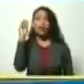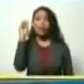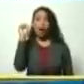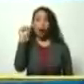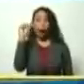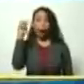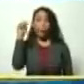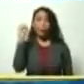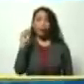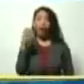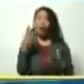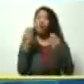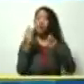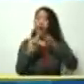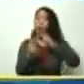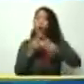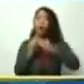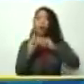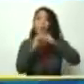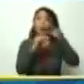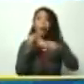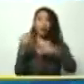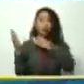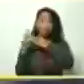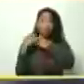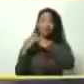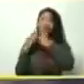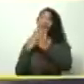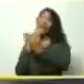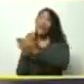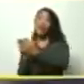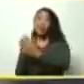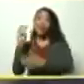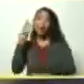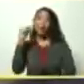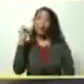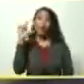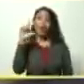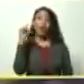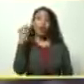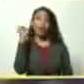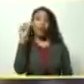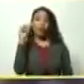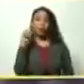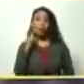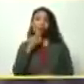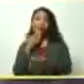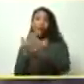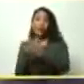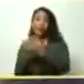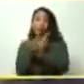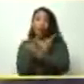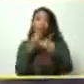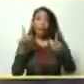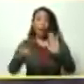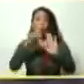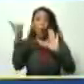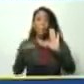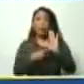yo me entero muchas cosas del Twitter por ti, te agradezco, William, te agradezco, libertad absoluta,